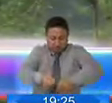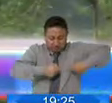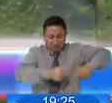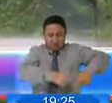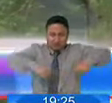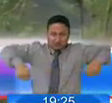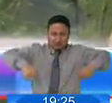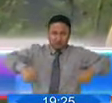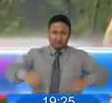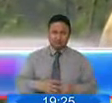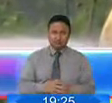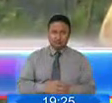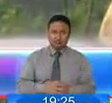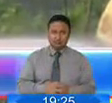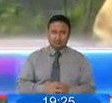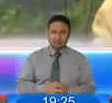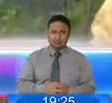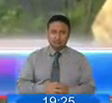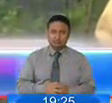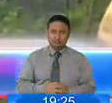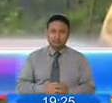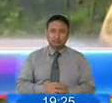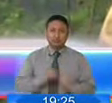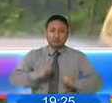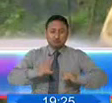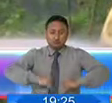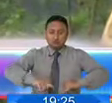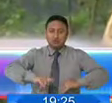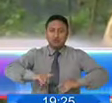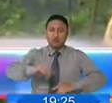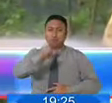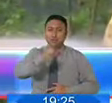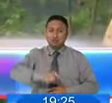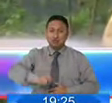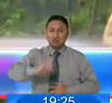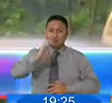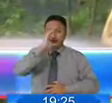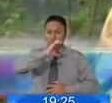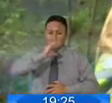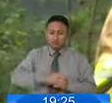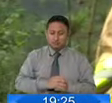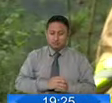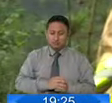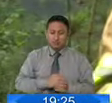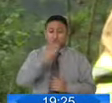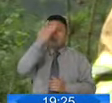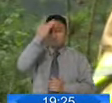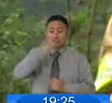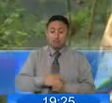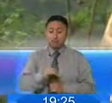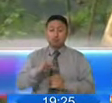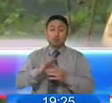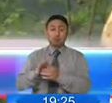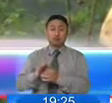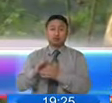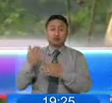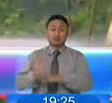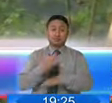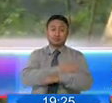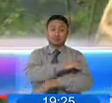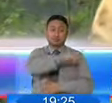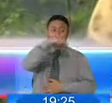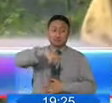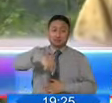eso para continuar con la búsqueda, porque por versiones de los compañeros que ya estuvieron